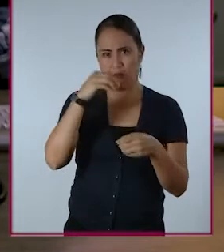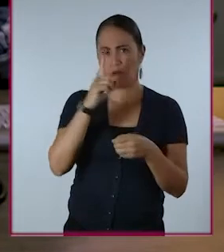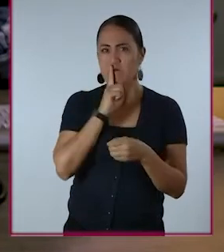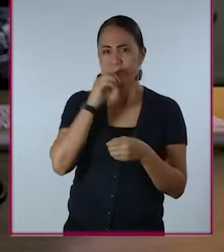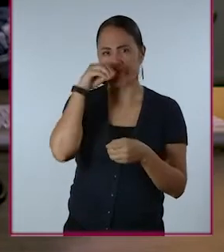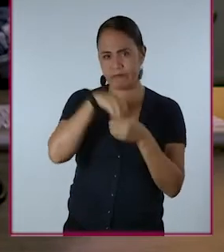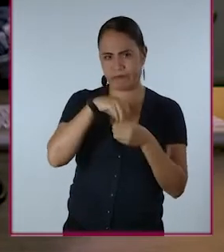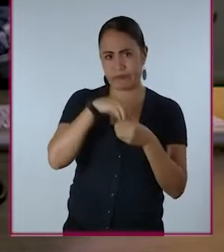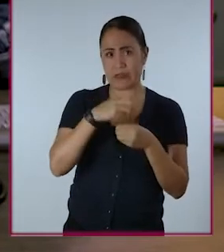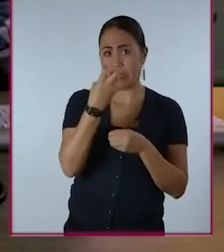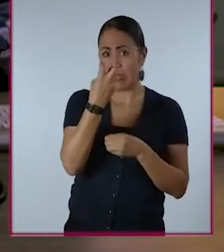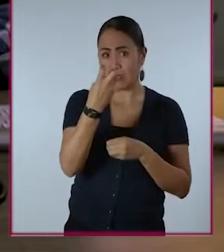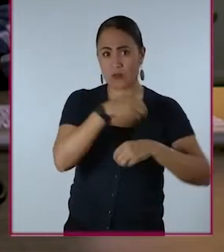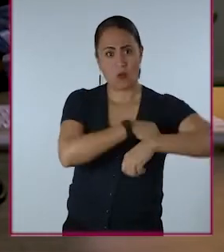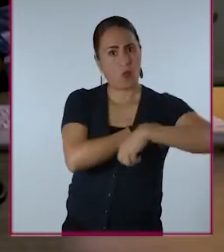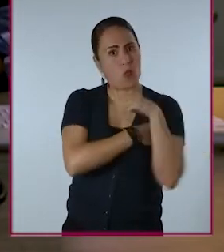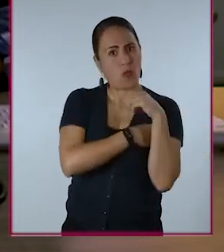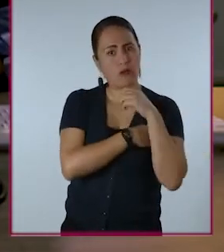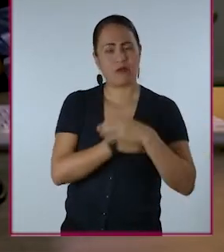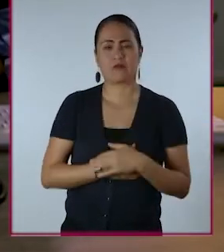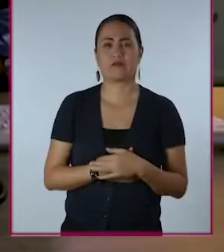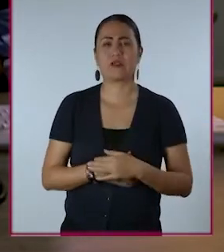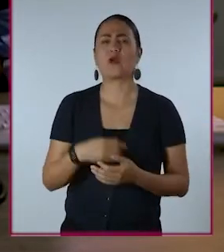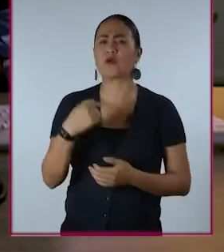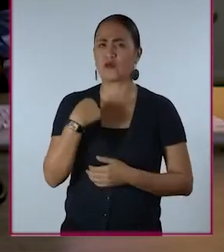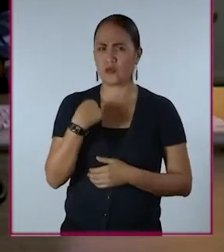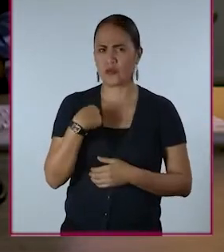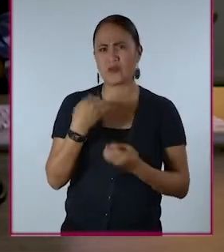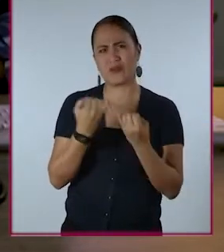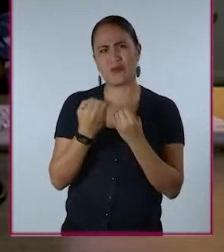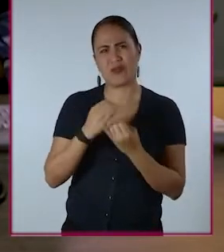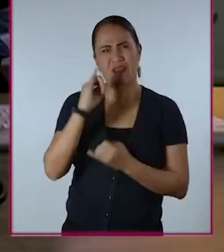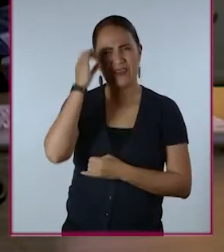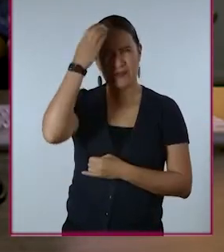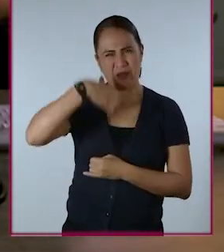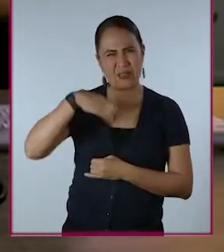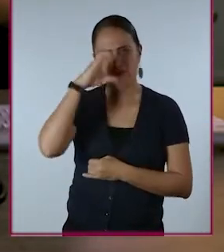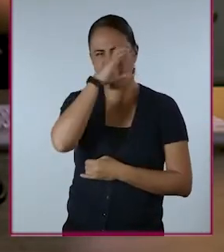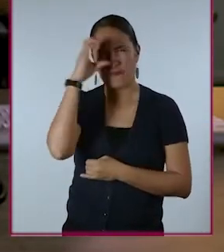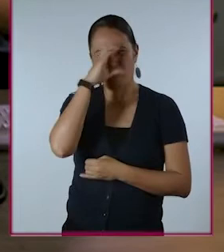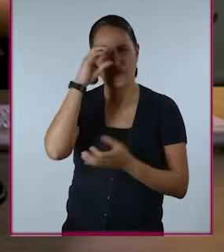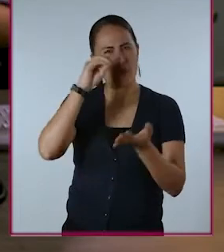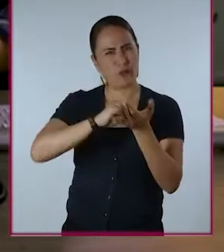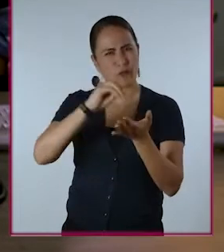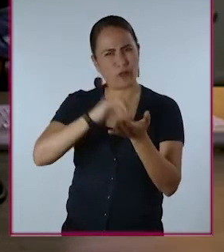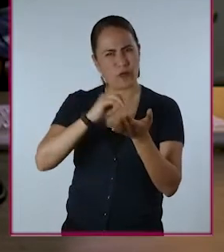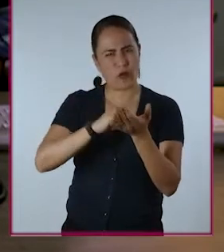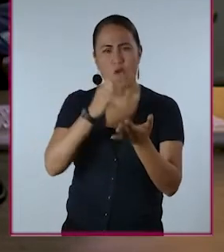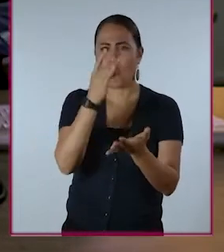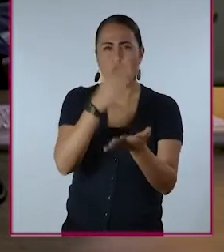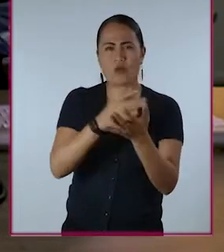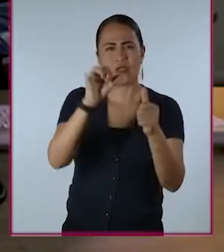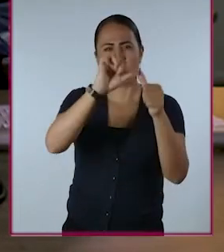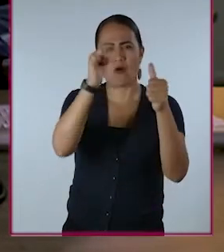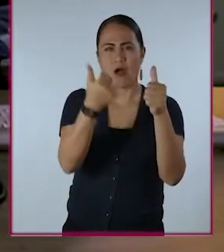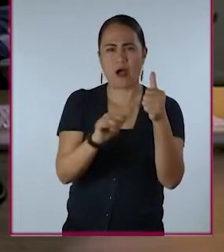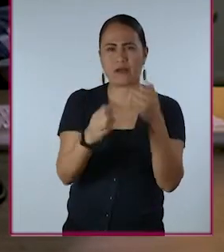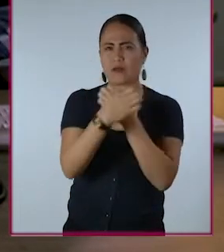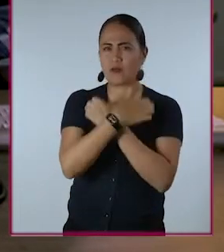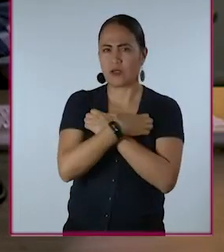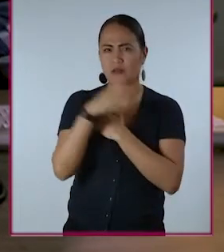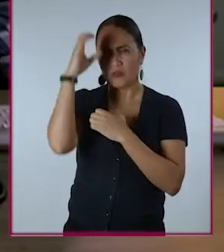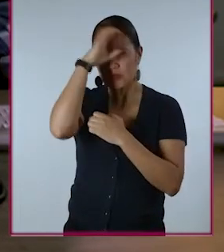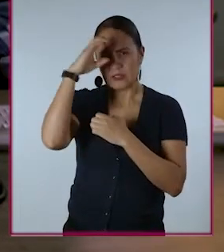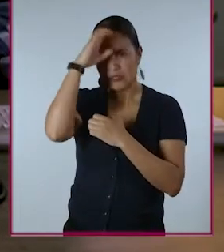¿Habían pensado en eso? Me quedé con la idea de la conservación de imágenes como producto exclusivo del arte, la educación y la